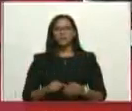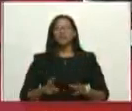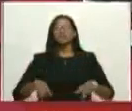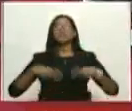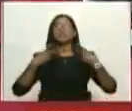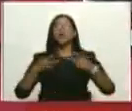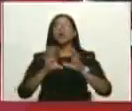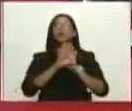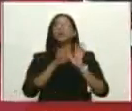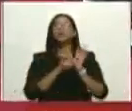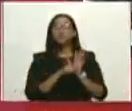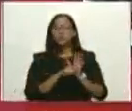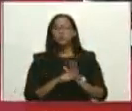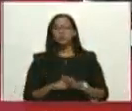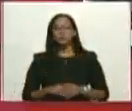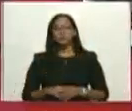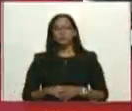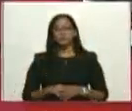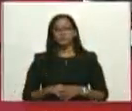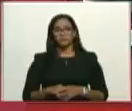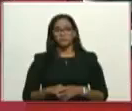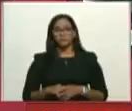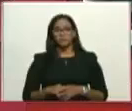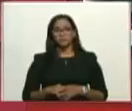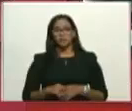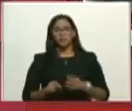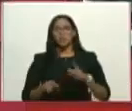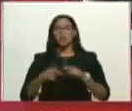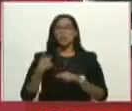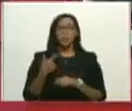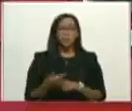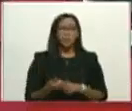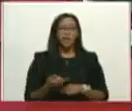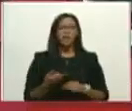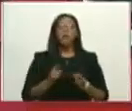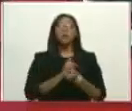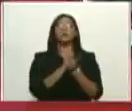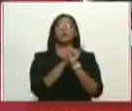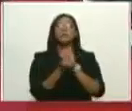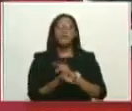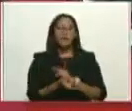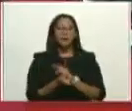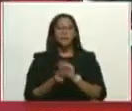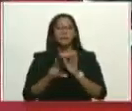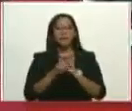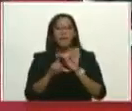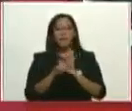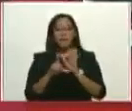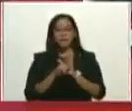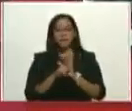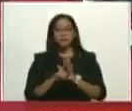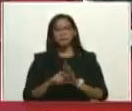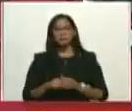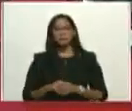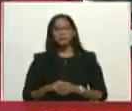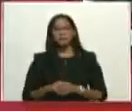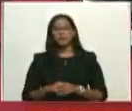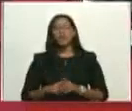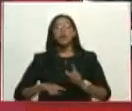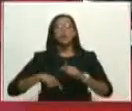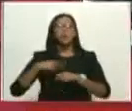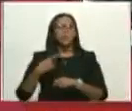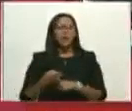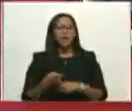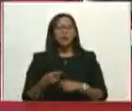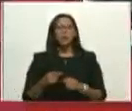constitución, la etapa de los grandes cambios de las leyes habilitantes, la etapa de la